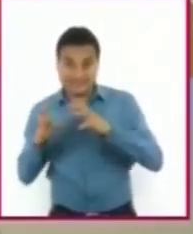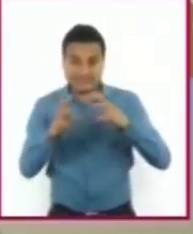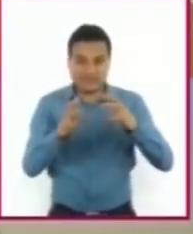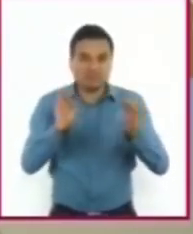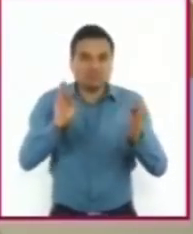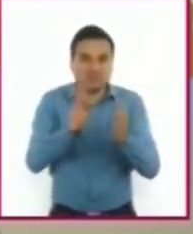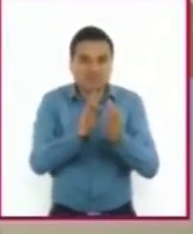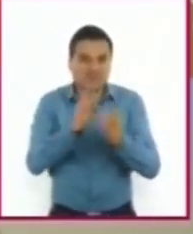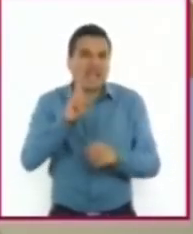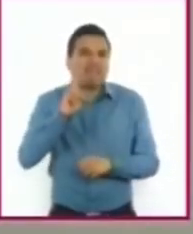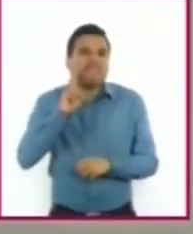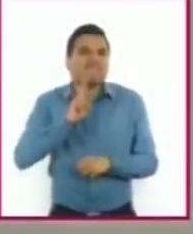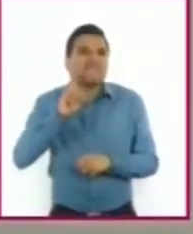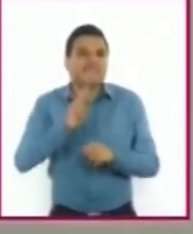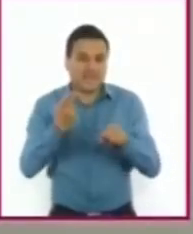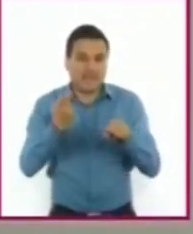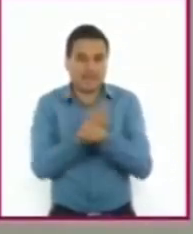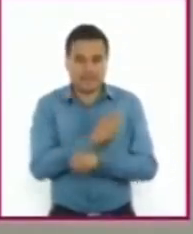Perfecto.